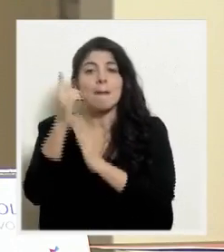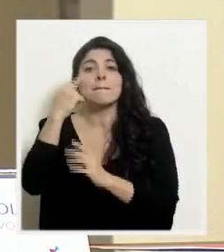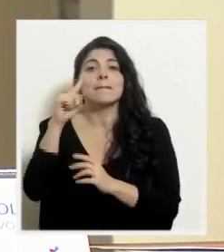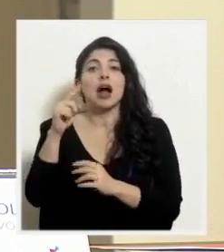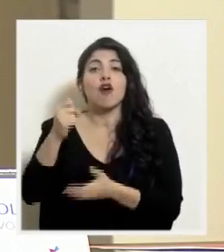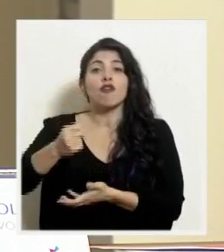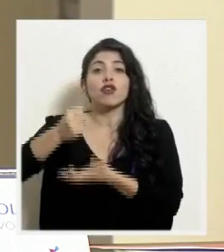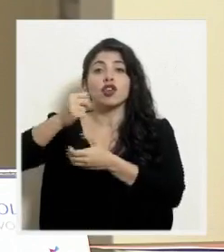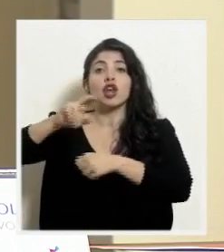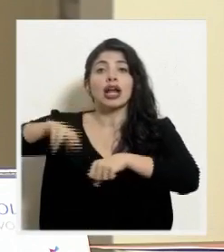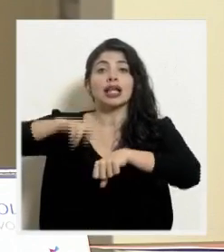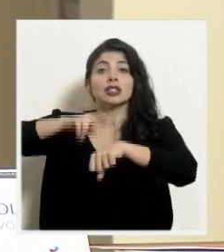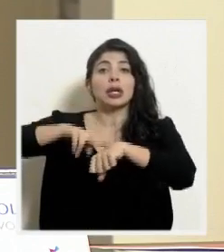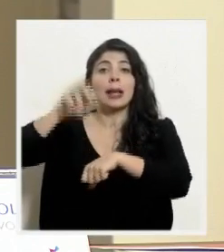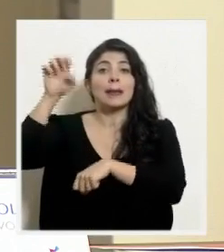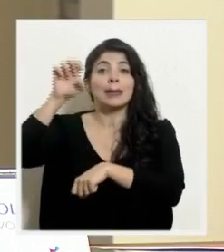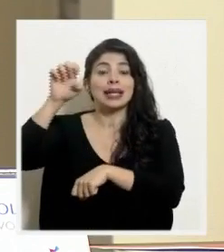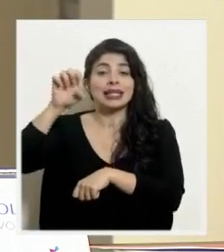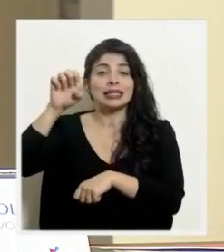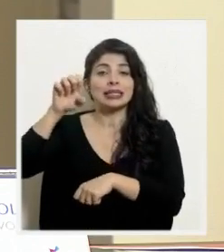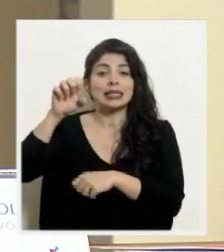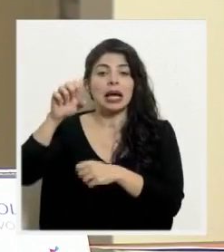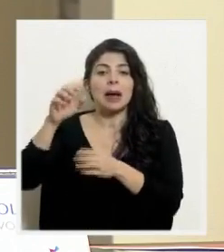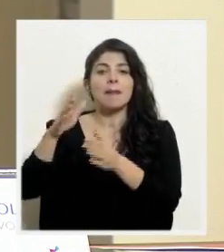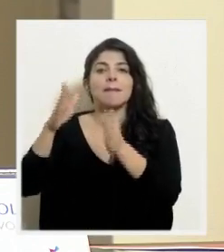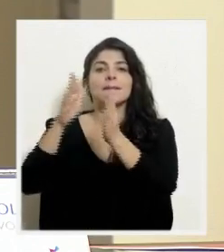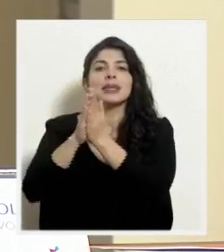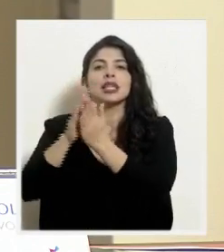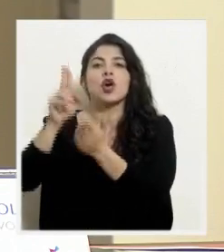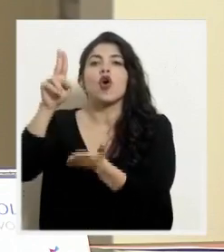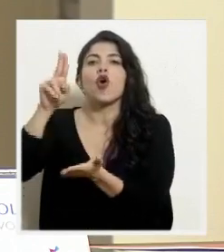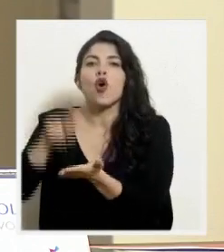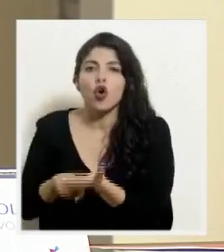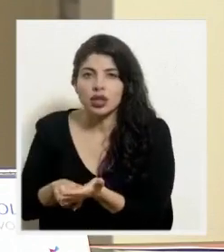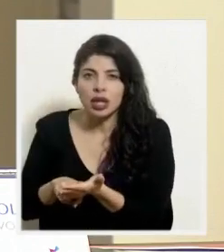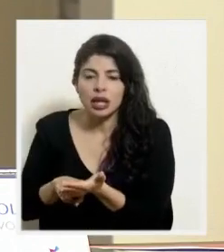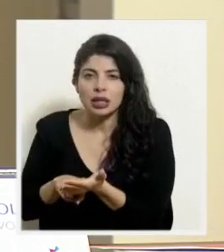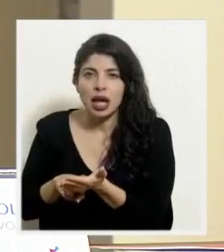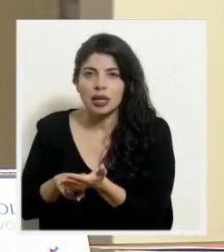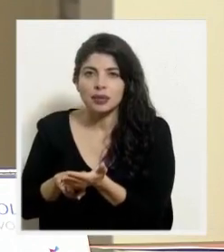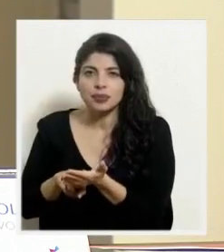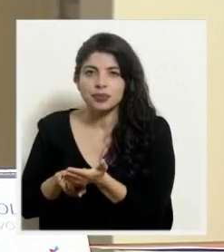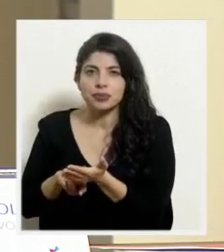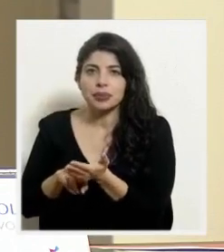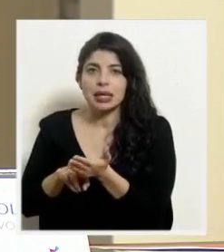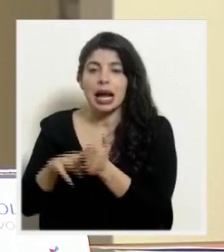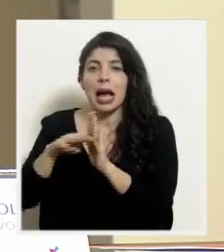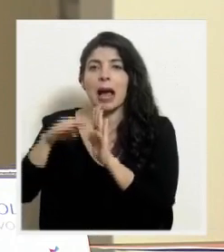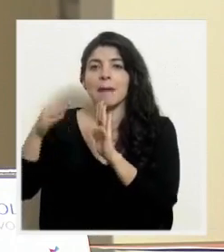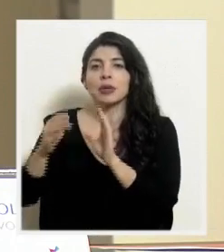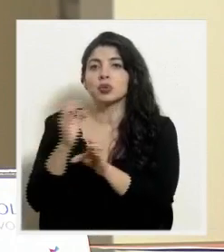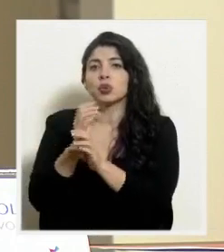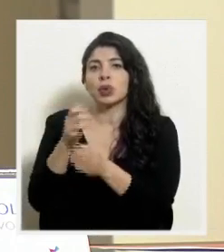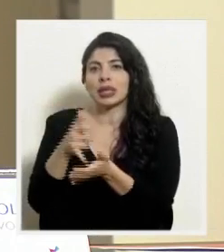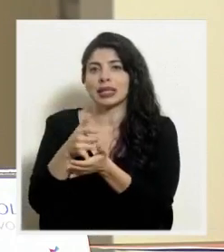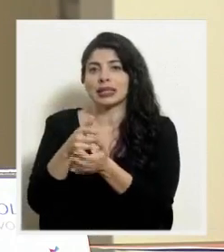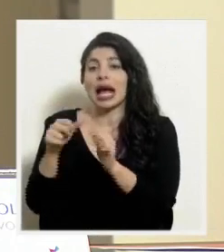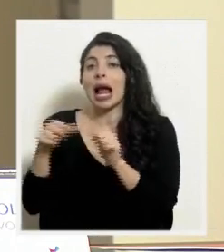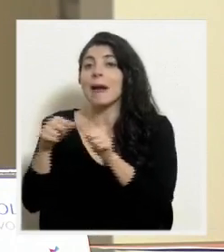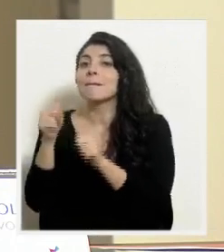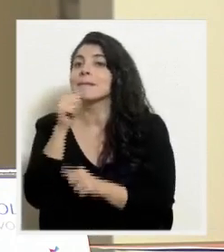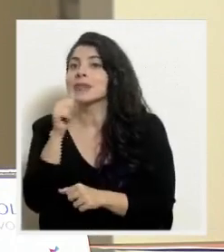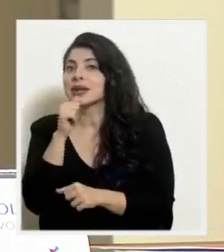por el Fondo Nacional de Emergencia la contratación de camas UCI en el sector